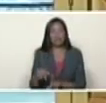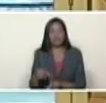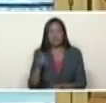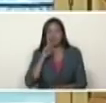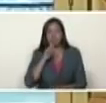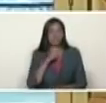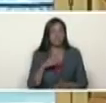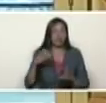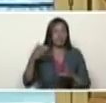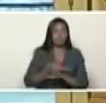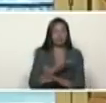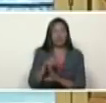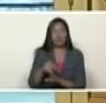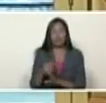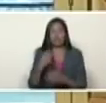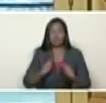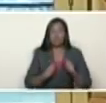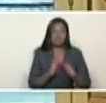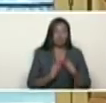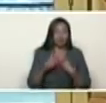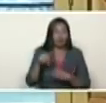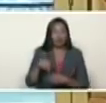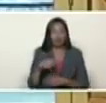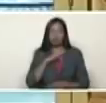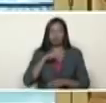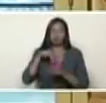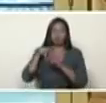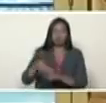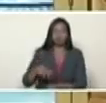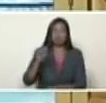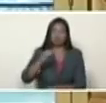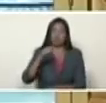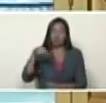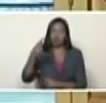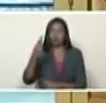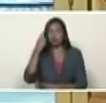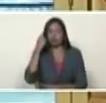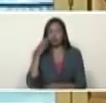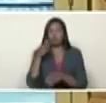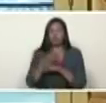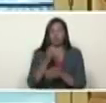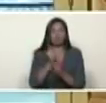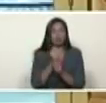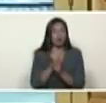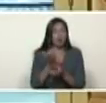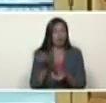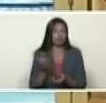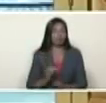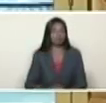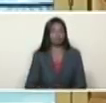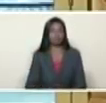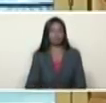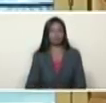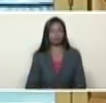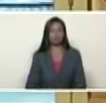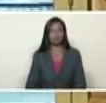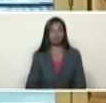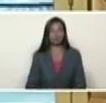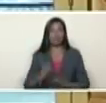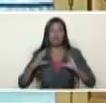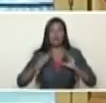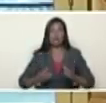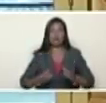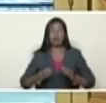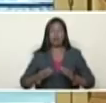mentira, al engaño, a la intriga. ¿Lo derrotamos? Sí, al otro día salí a trabajar. Sin descanso,